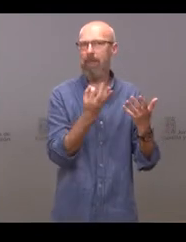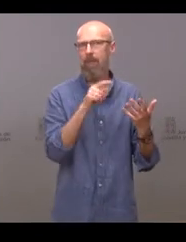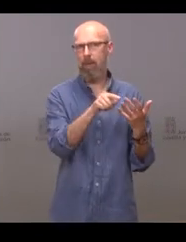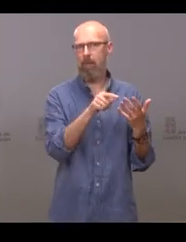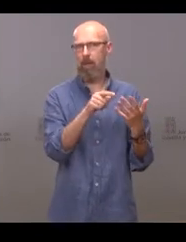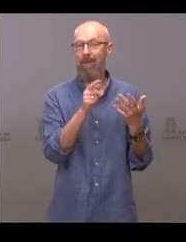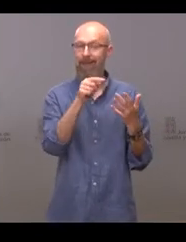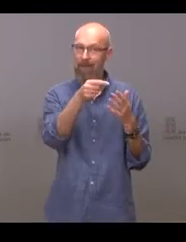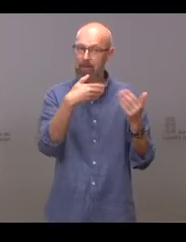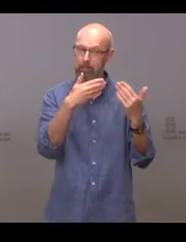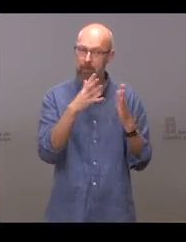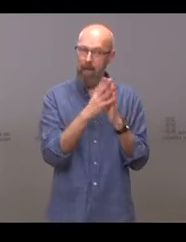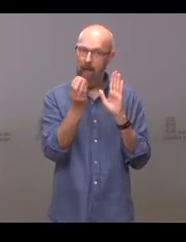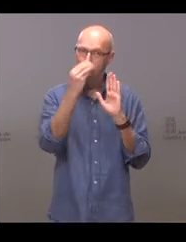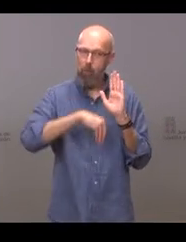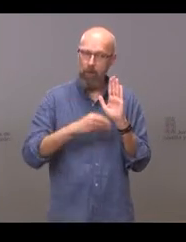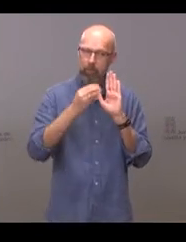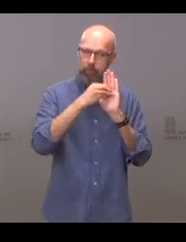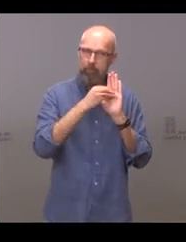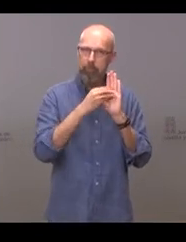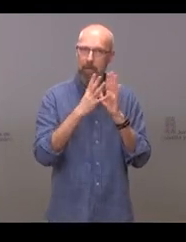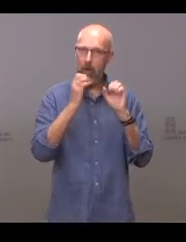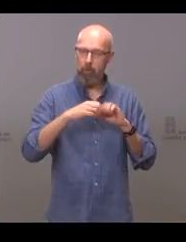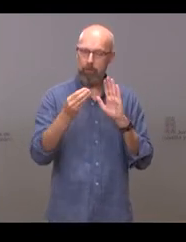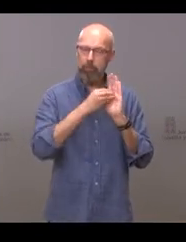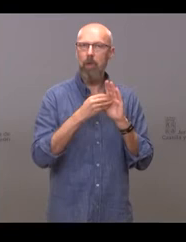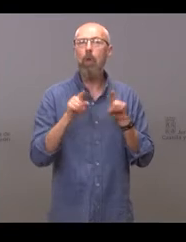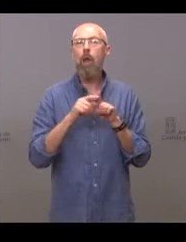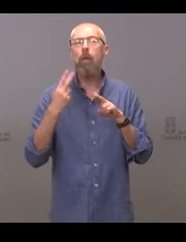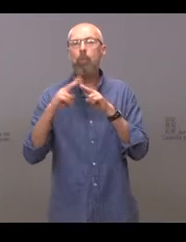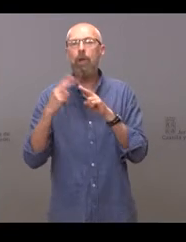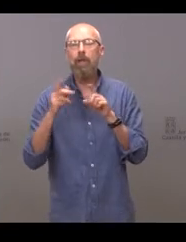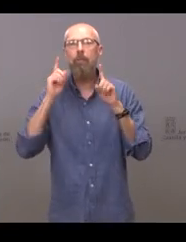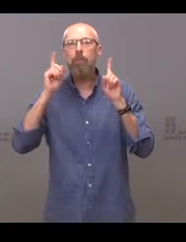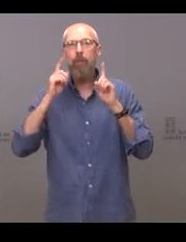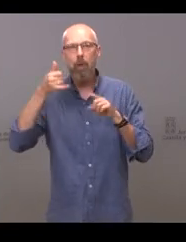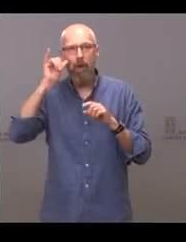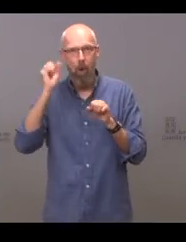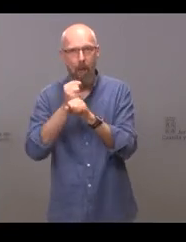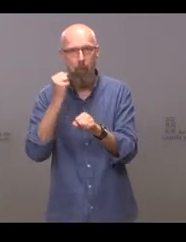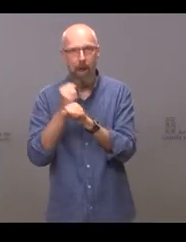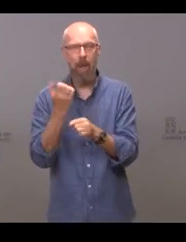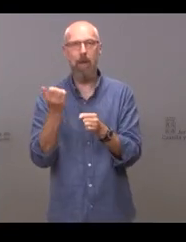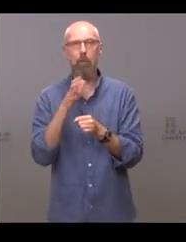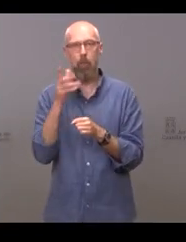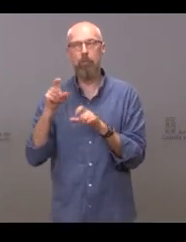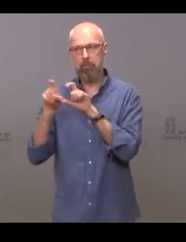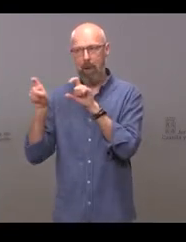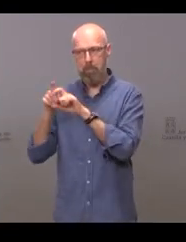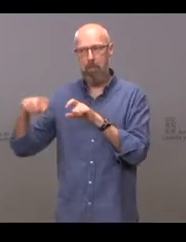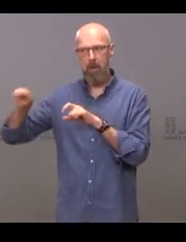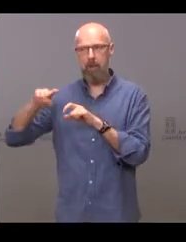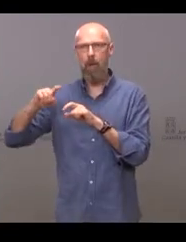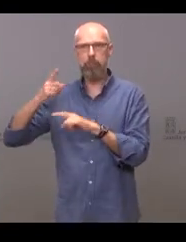bastante de ellos igual que las políticas de prevención de riesgos laborales más allá de que las empresas estén obligadas a cumplir la ley